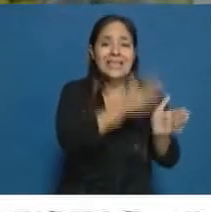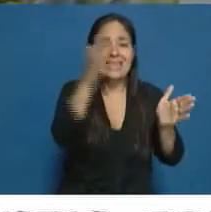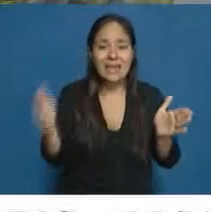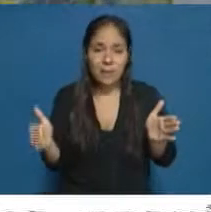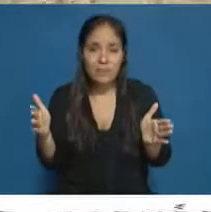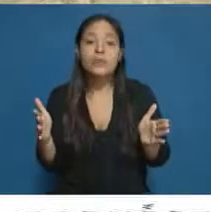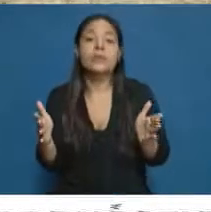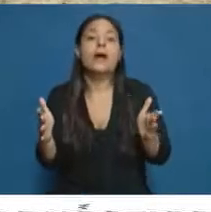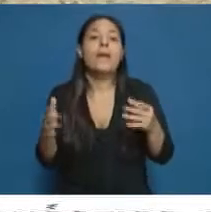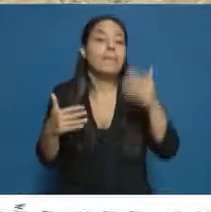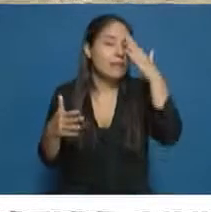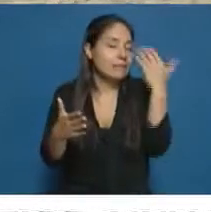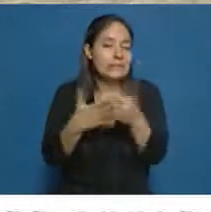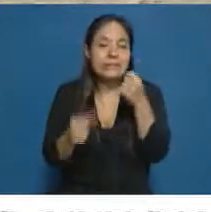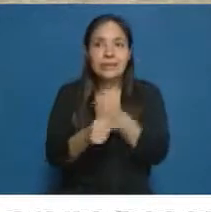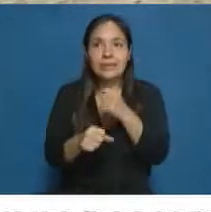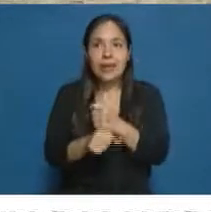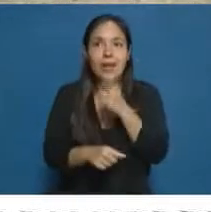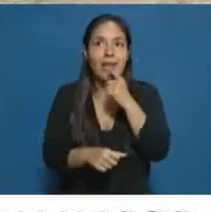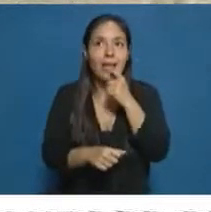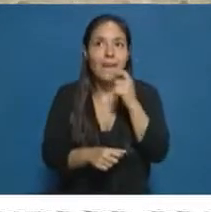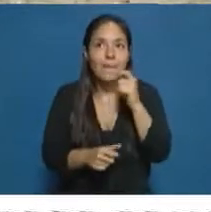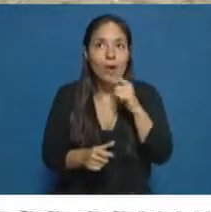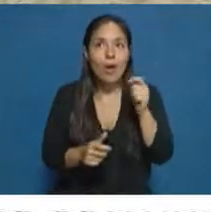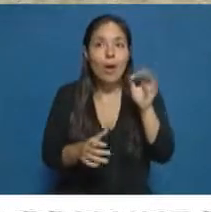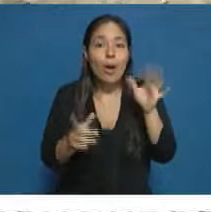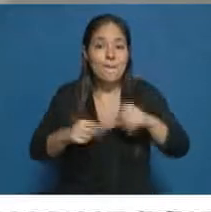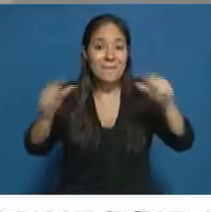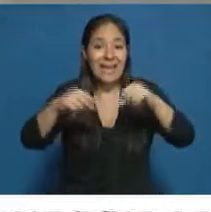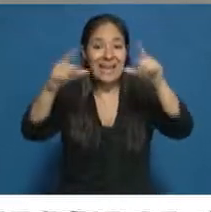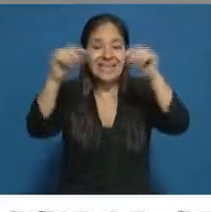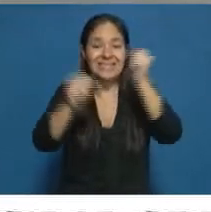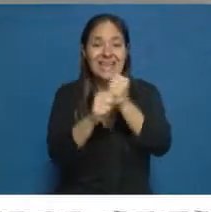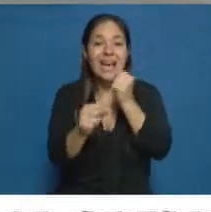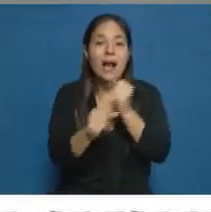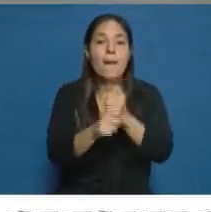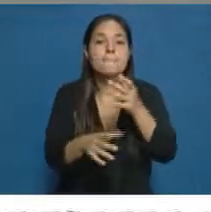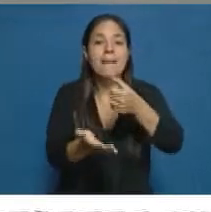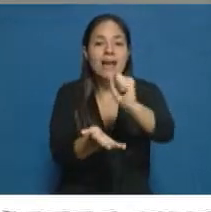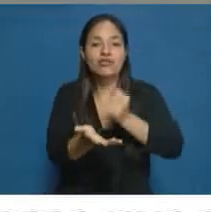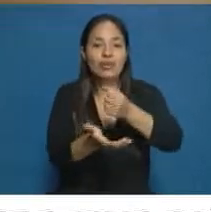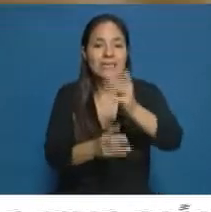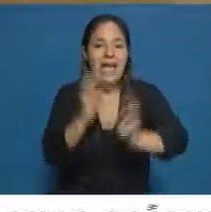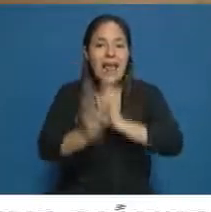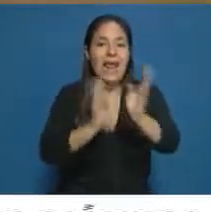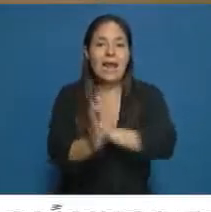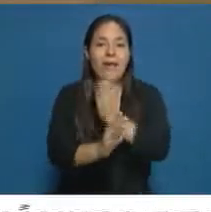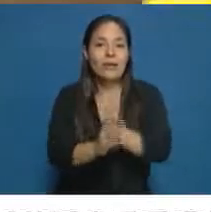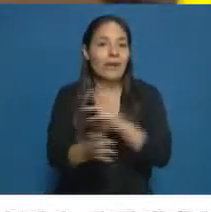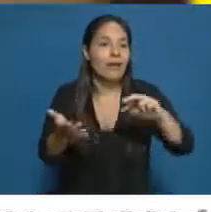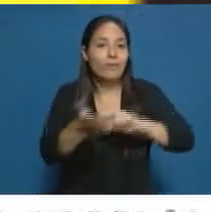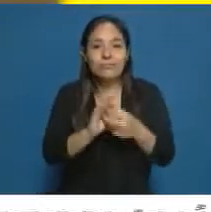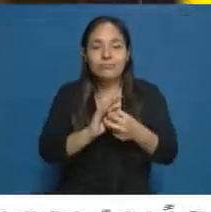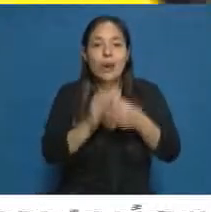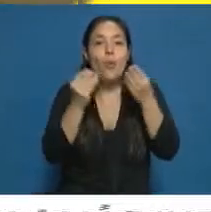a los pedidos. Fue el caso de una refinería de maíz, una de las grandes que elabora mayonesas, entre otros productos, pero se encontró con